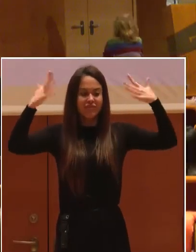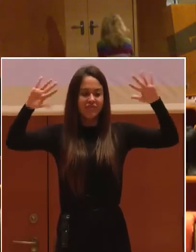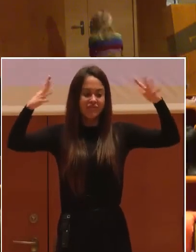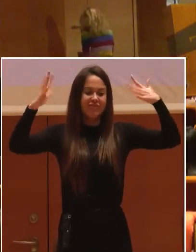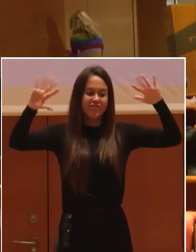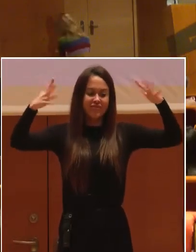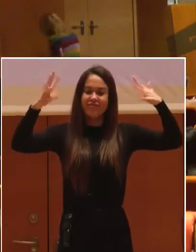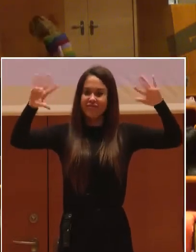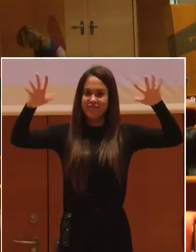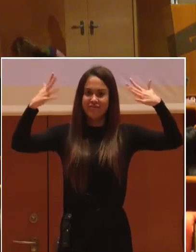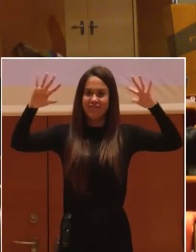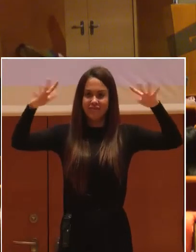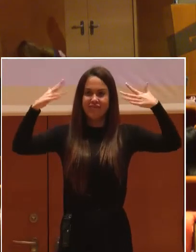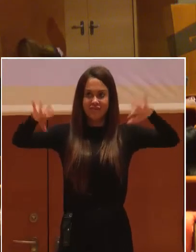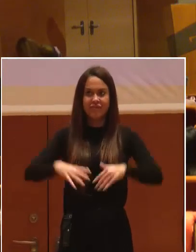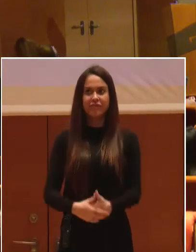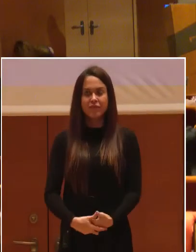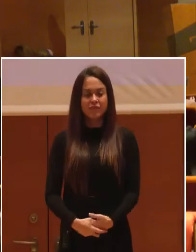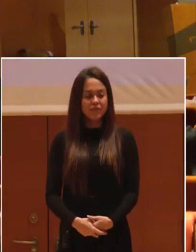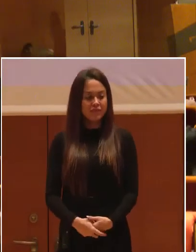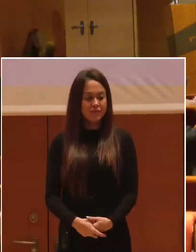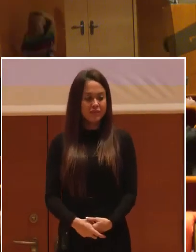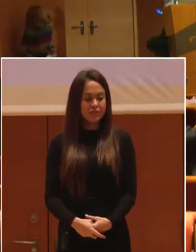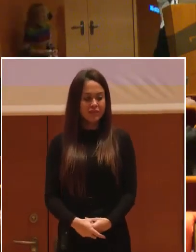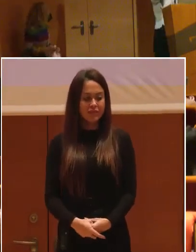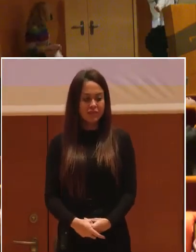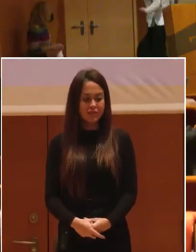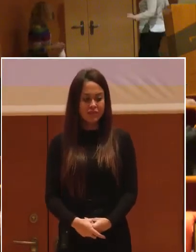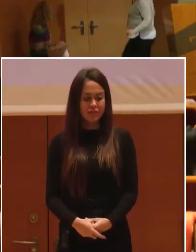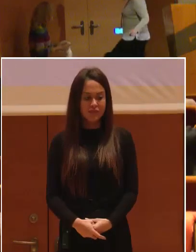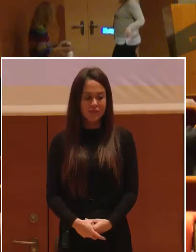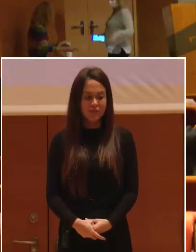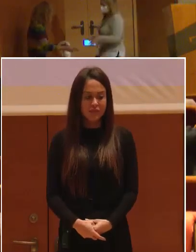y se más gracias a todo el mundo